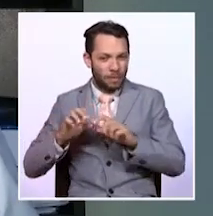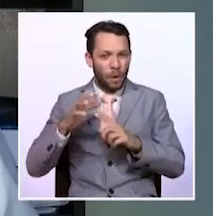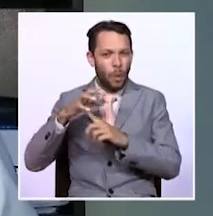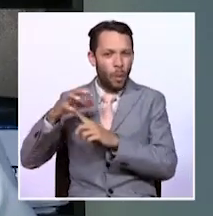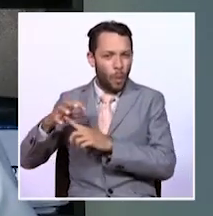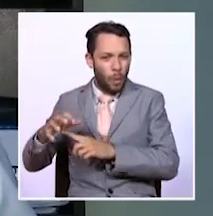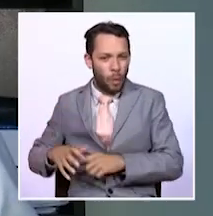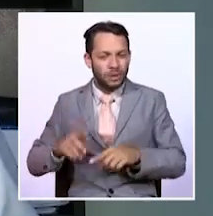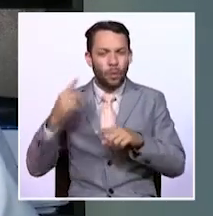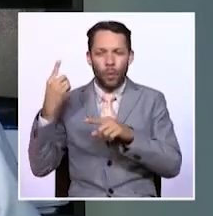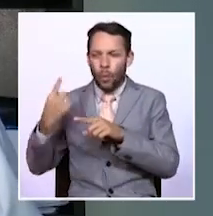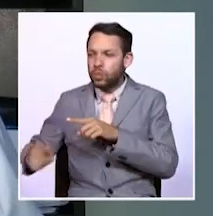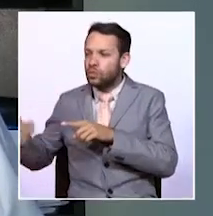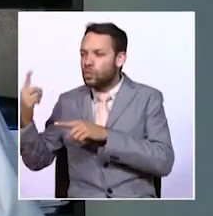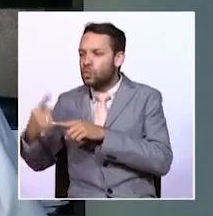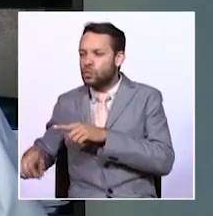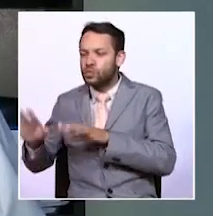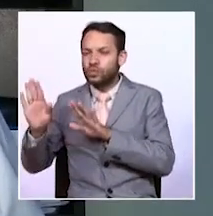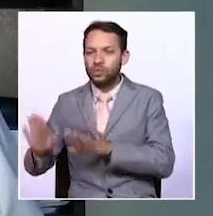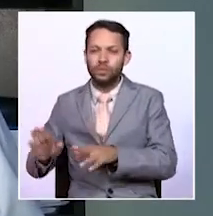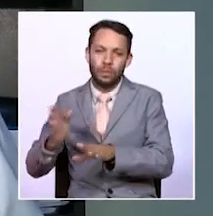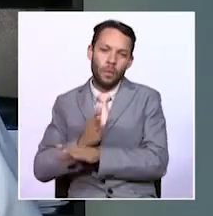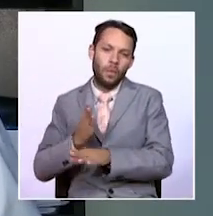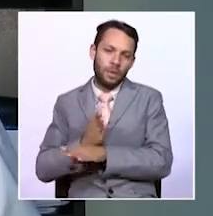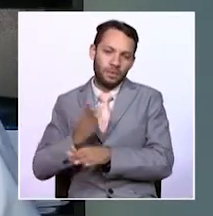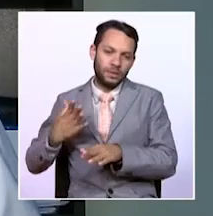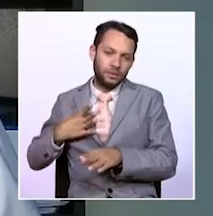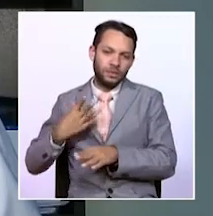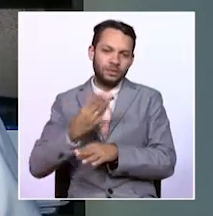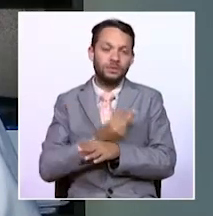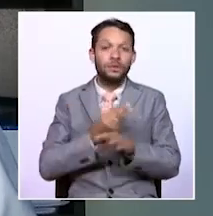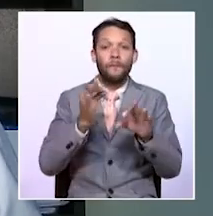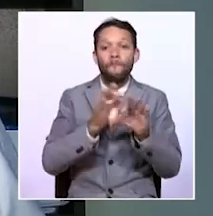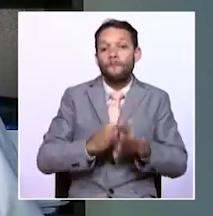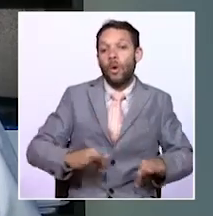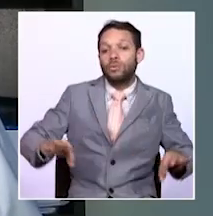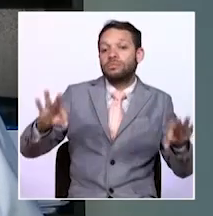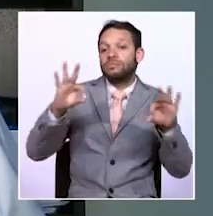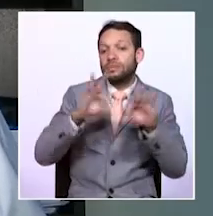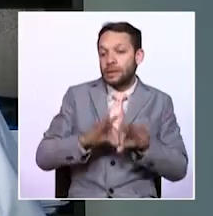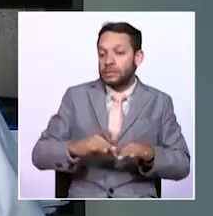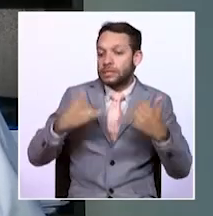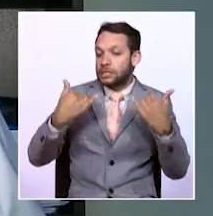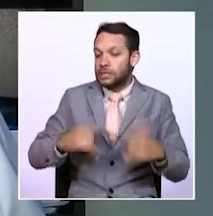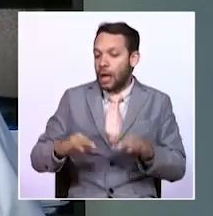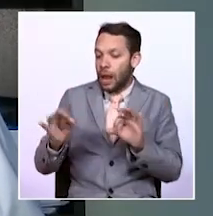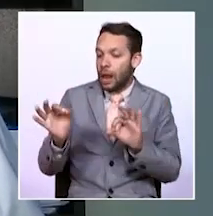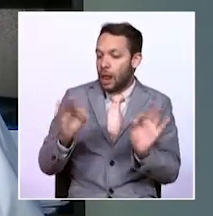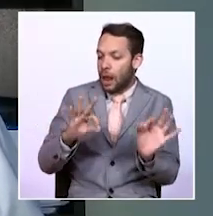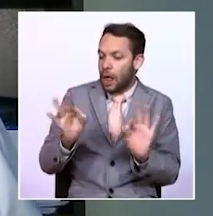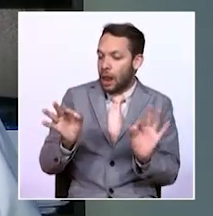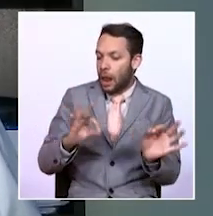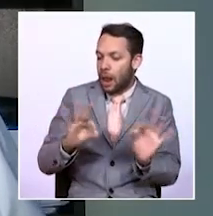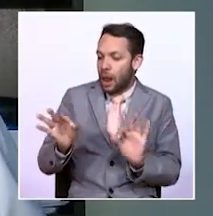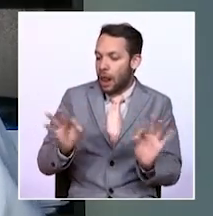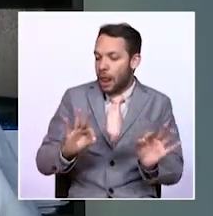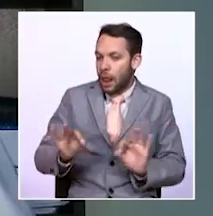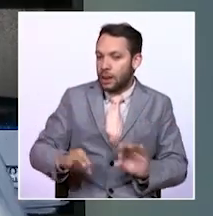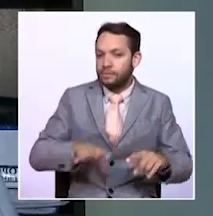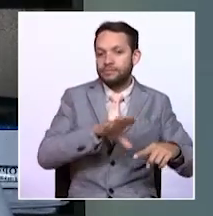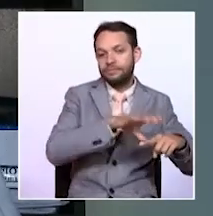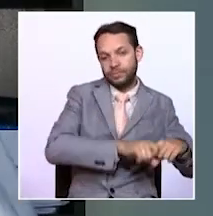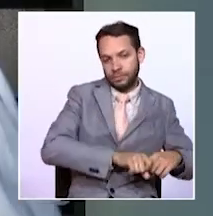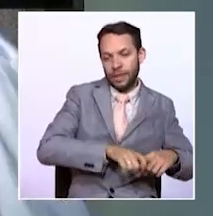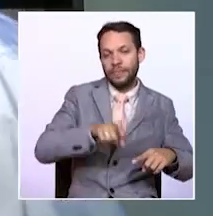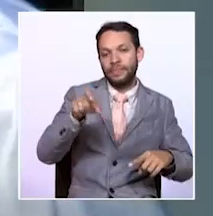una persona puede tener una condición de estas, y por eso es tan importante la consulta preventiva y un buen asesoramiento por un profesional de la